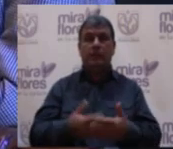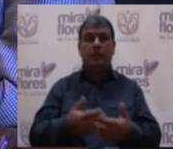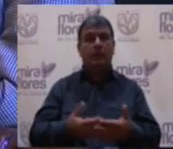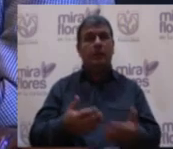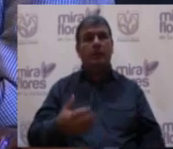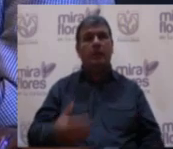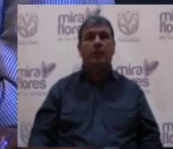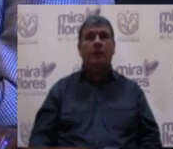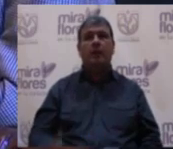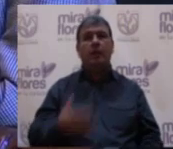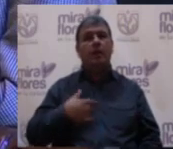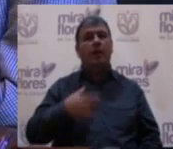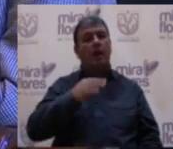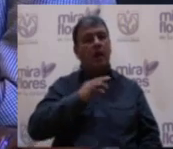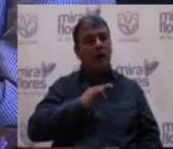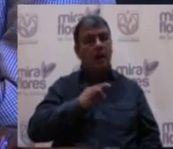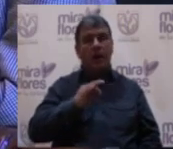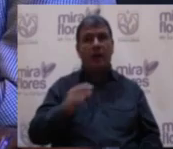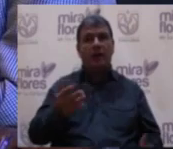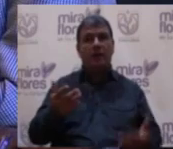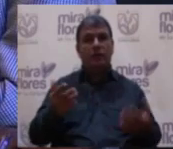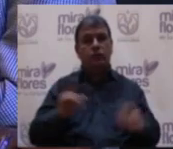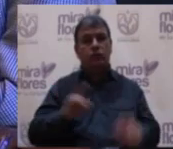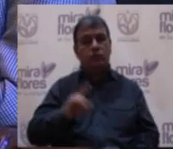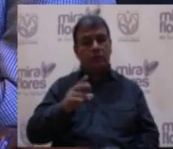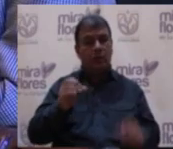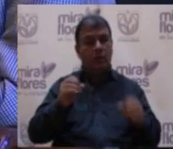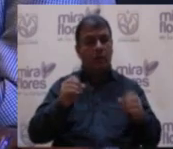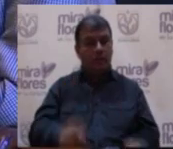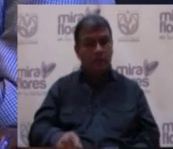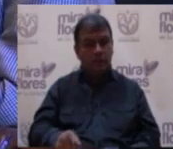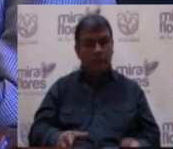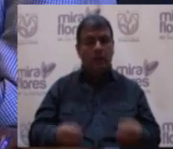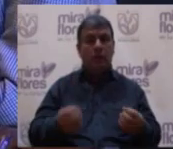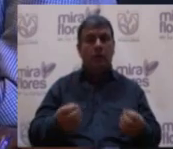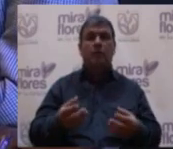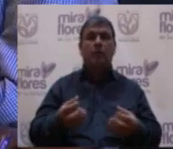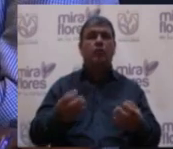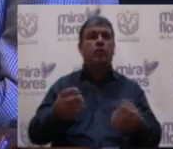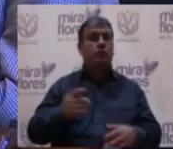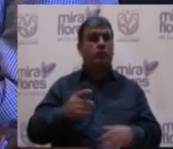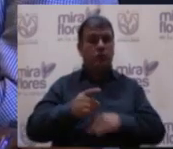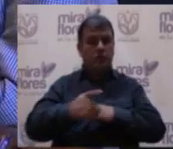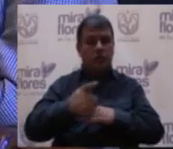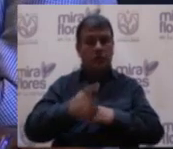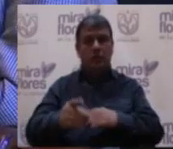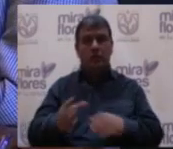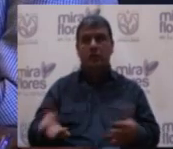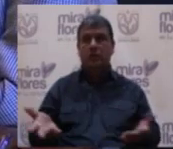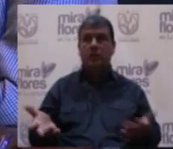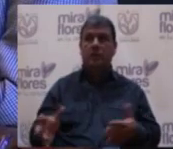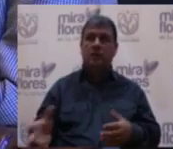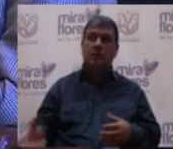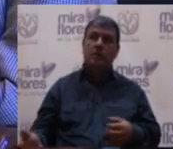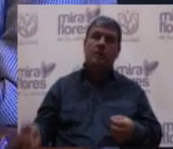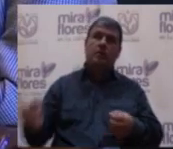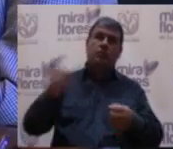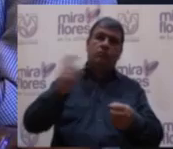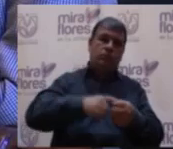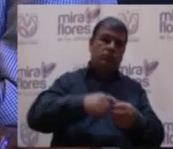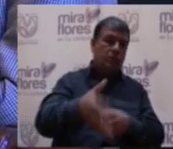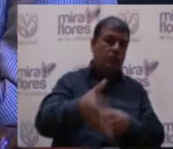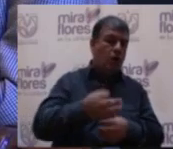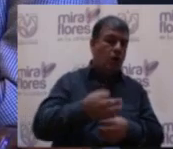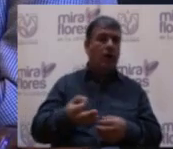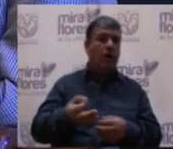yo aprovecho esta oportunidad porque muchos distritos se cuelgan de nosotros, de Miraflores, y nos